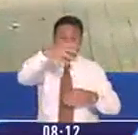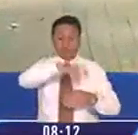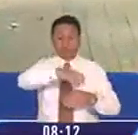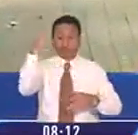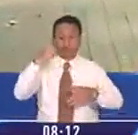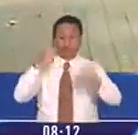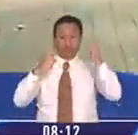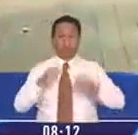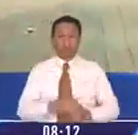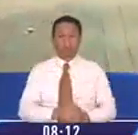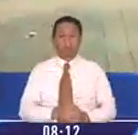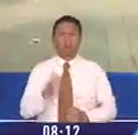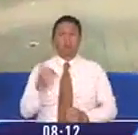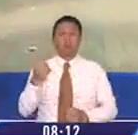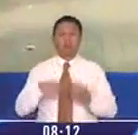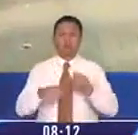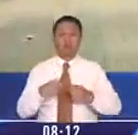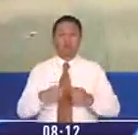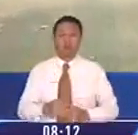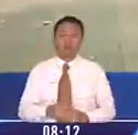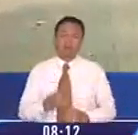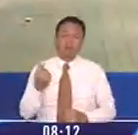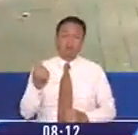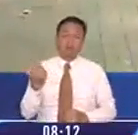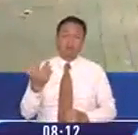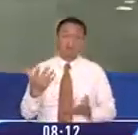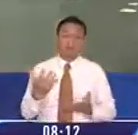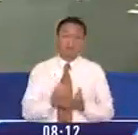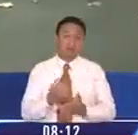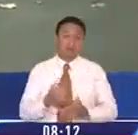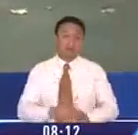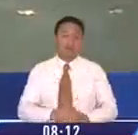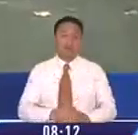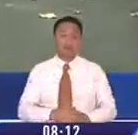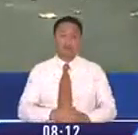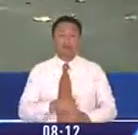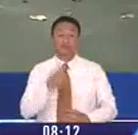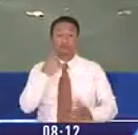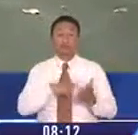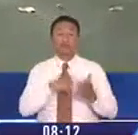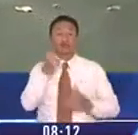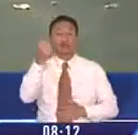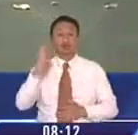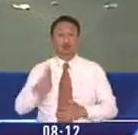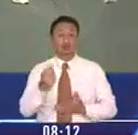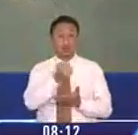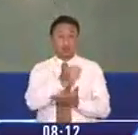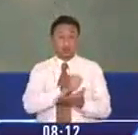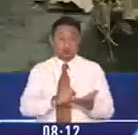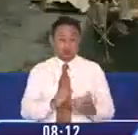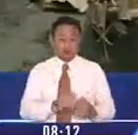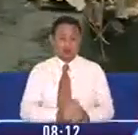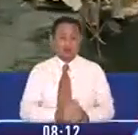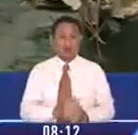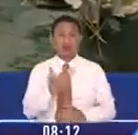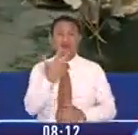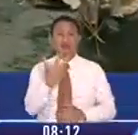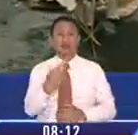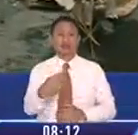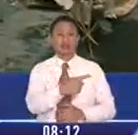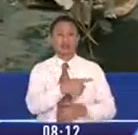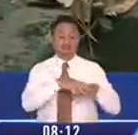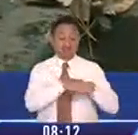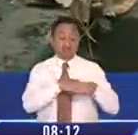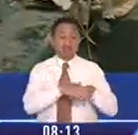solamente para ellos sacarlo, como es para el dinero. En Solanda, por ejemplo, en nuestro recorrido contabilizamos 3 sumideros sin